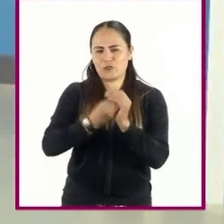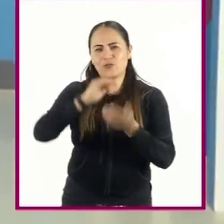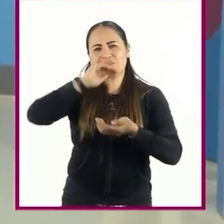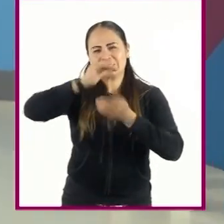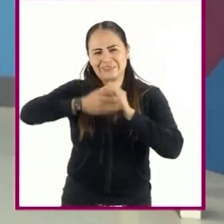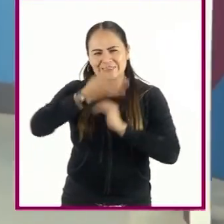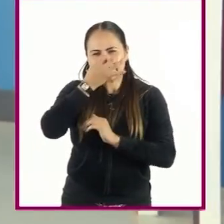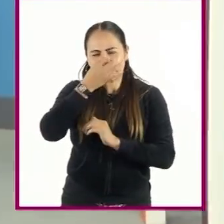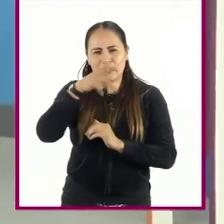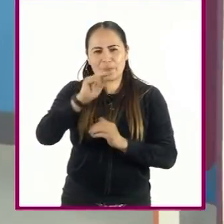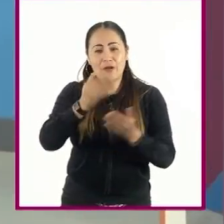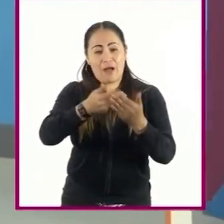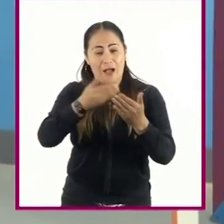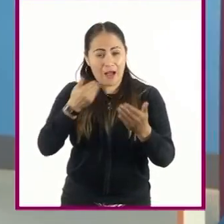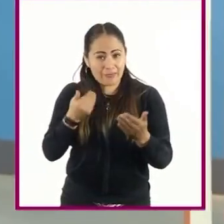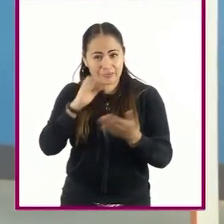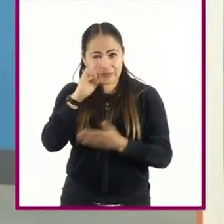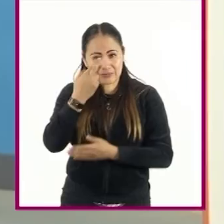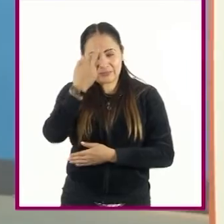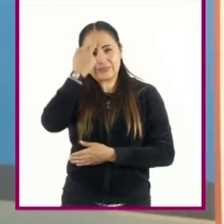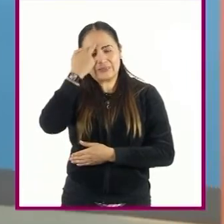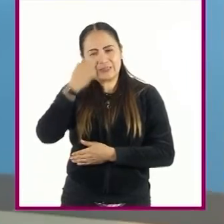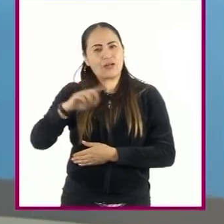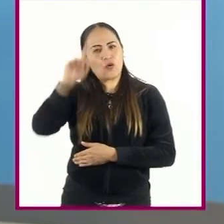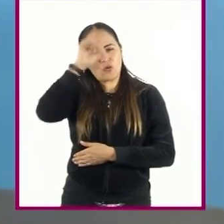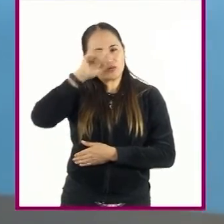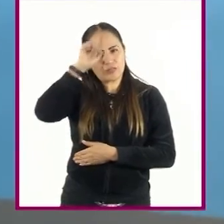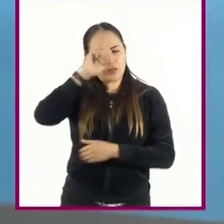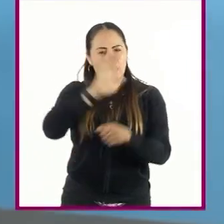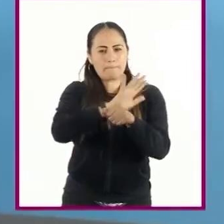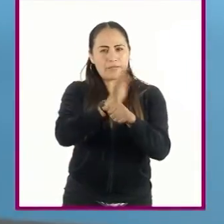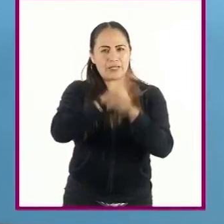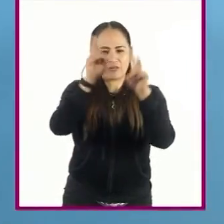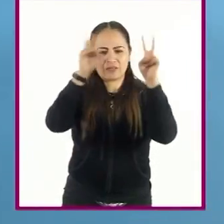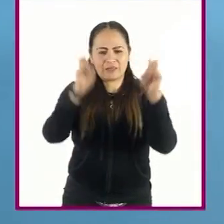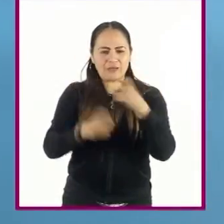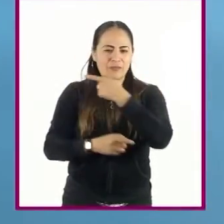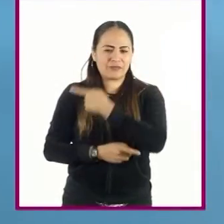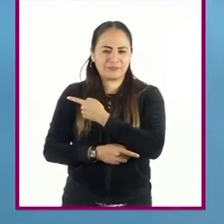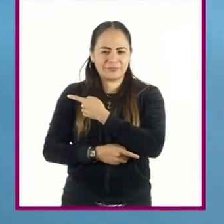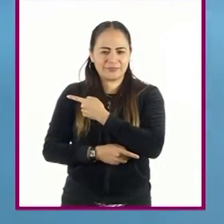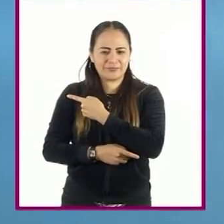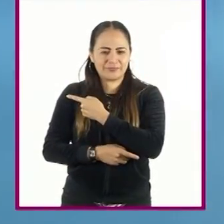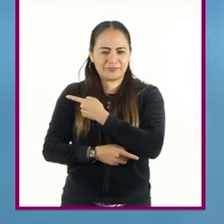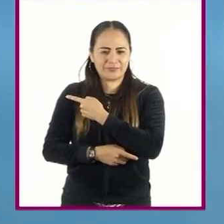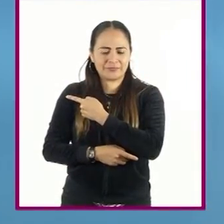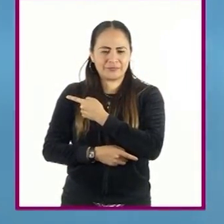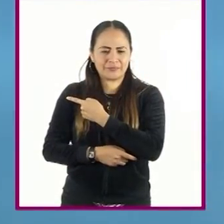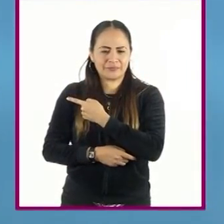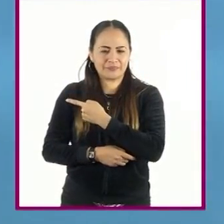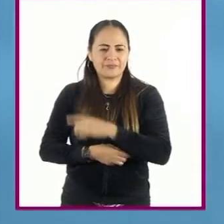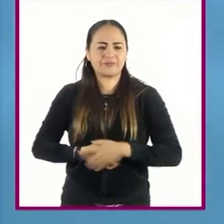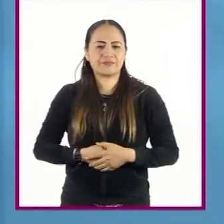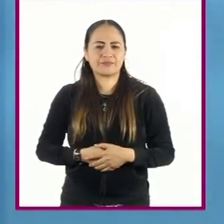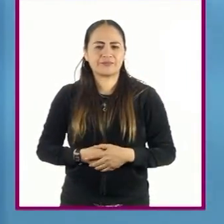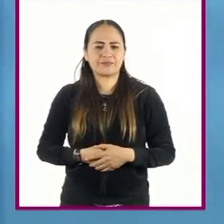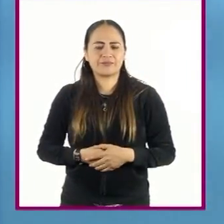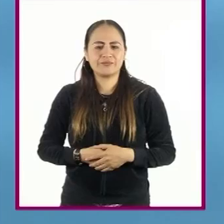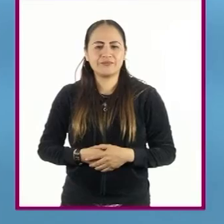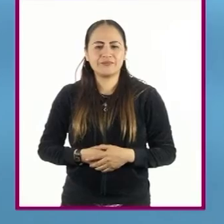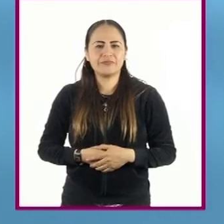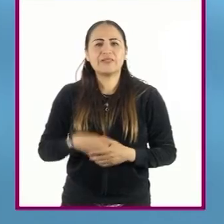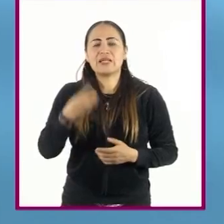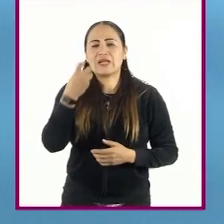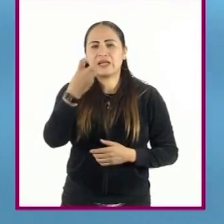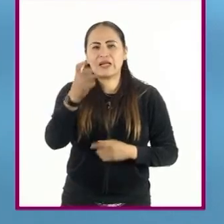no quiero despedirme sin antes recomendarles ver la película Gandhi, dirigida por Richard Attenborough, la cual